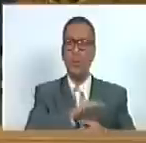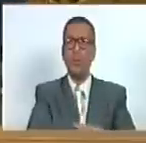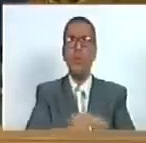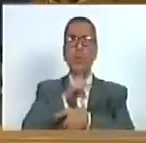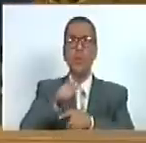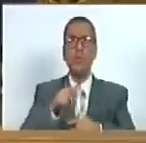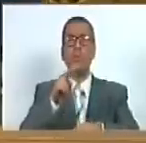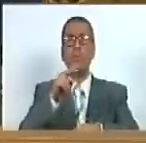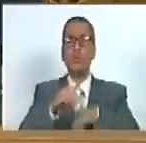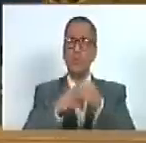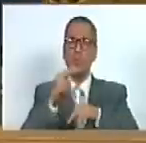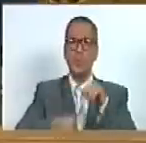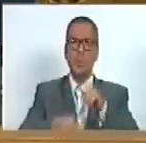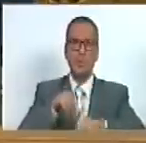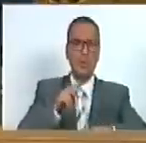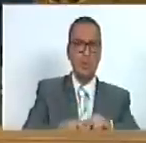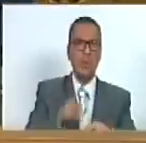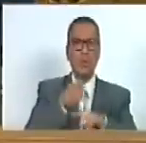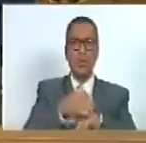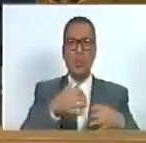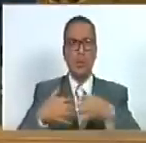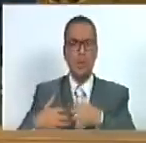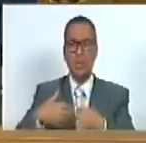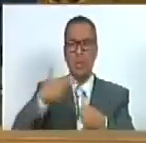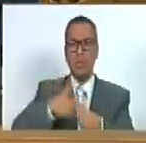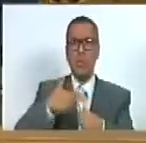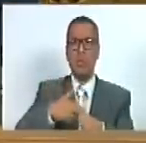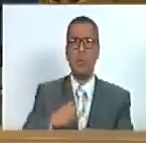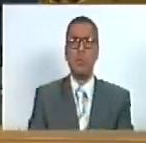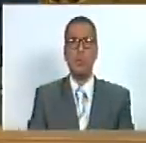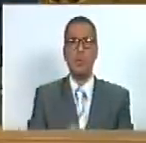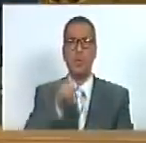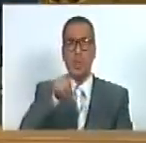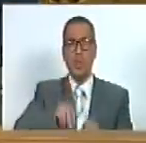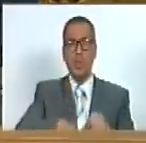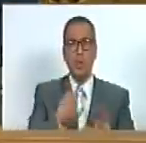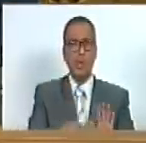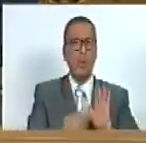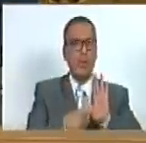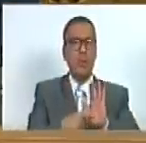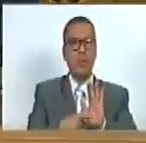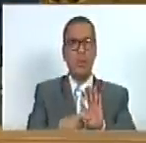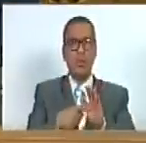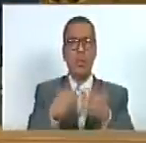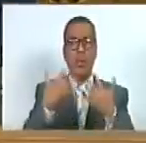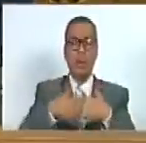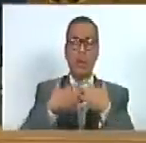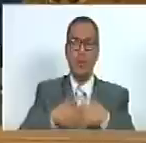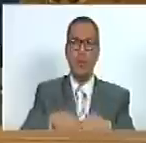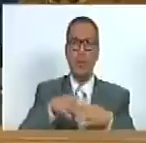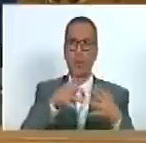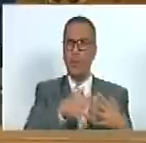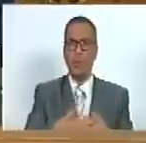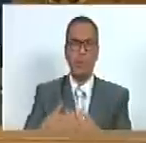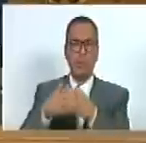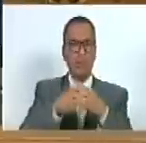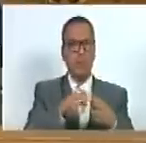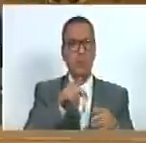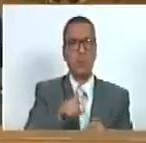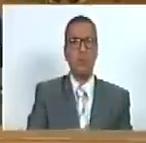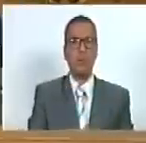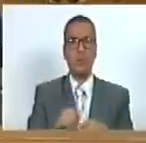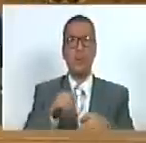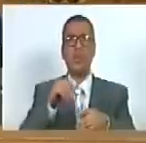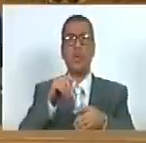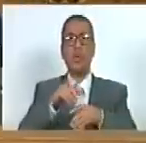fueron formando al fragor de la lucha petrolera para enfrentar a las empresas transnacionales norteamericanas,